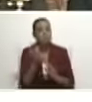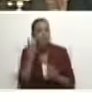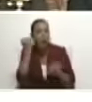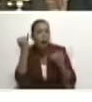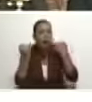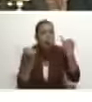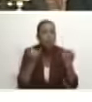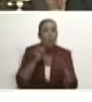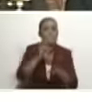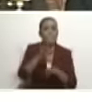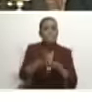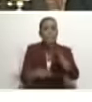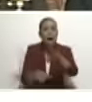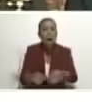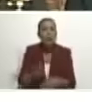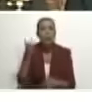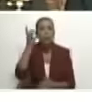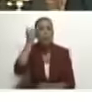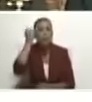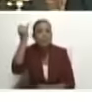dando pasos